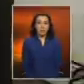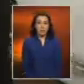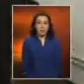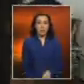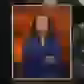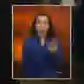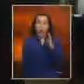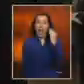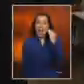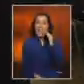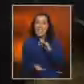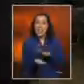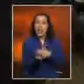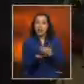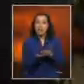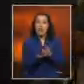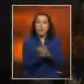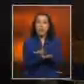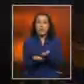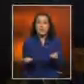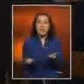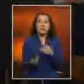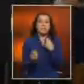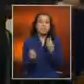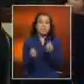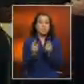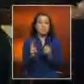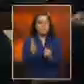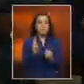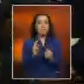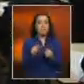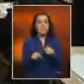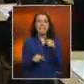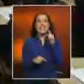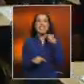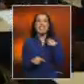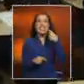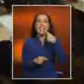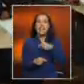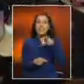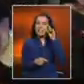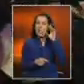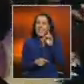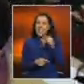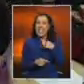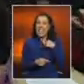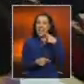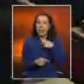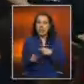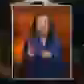Hola, niños, niñas, ¿cómo están ustedes? Bien. ¿Ay, quién soy yo? ¿Saben ustedes quién soy yo, no?